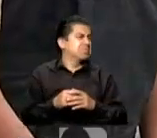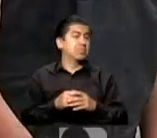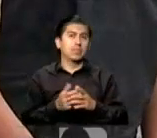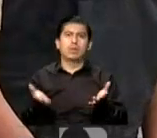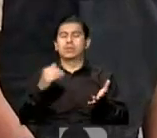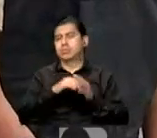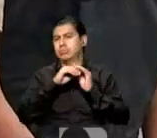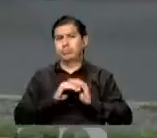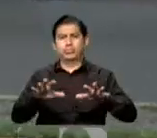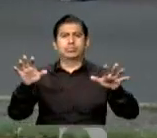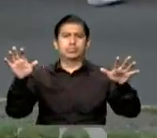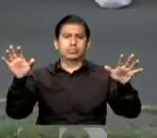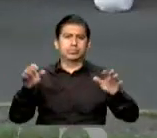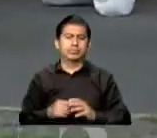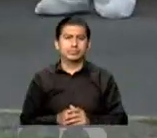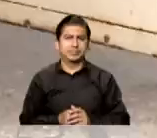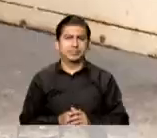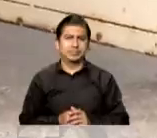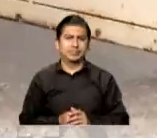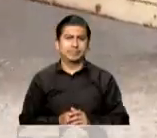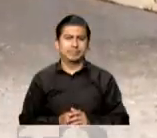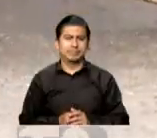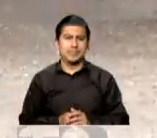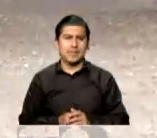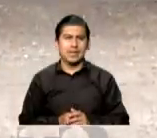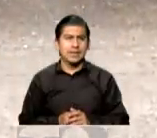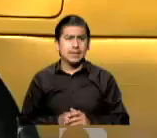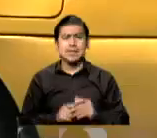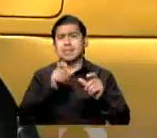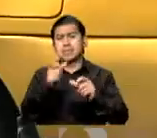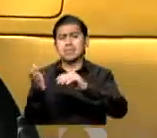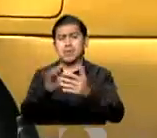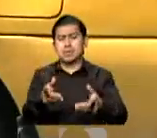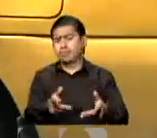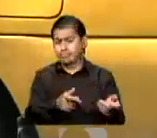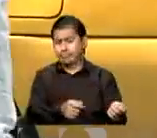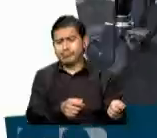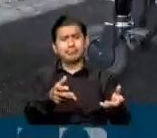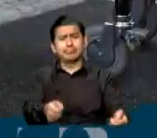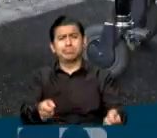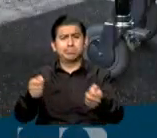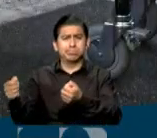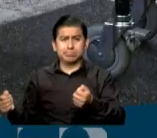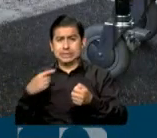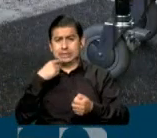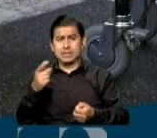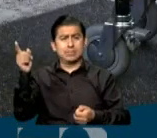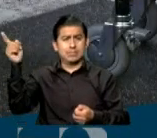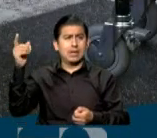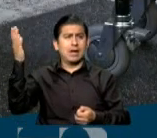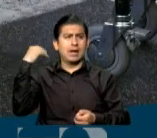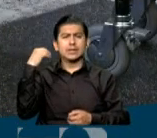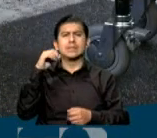una cifra mensual sobre el levantamiento de cadáveres en Quito por COVID-19. Detalla, por ejemplo, que en mayo se